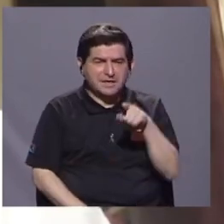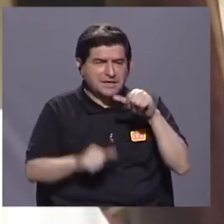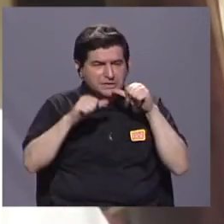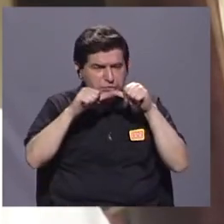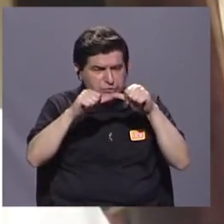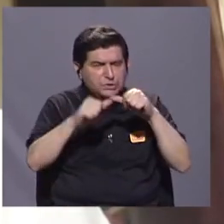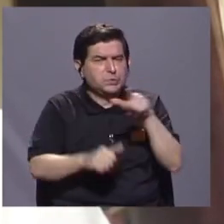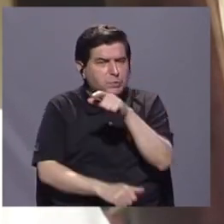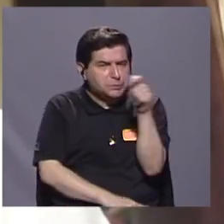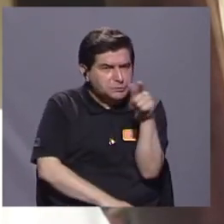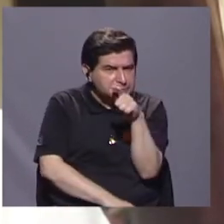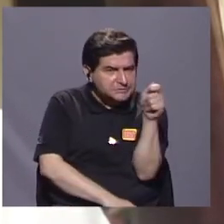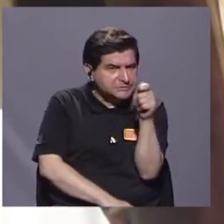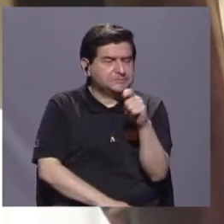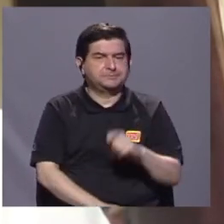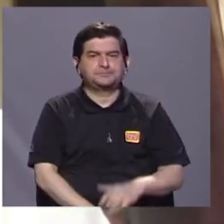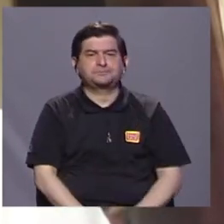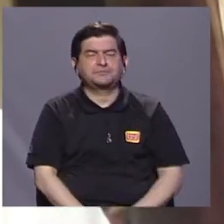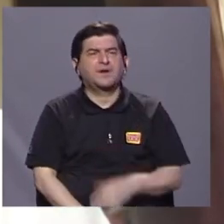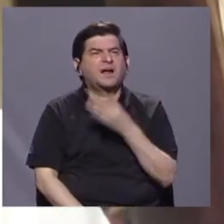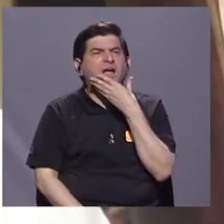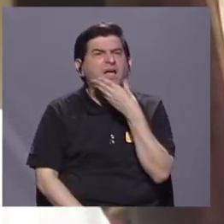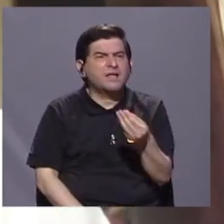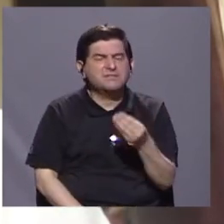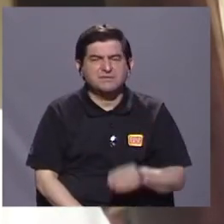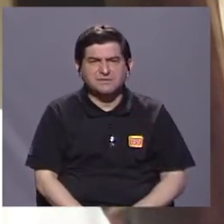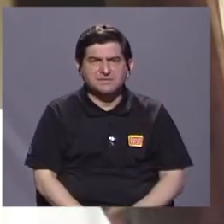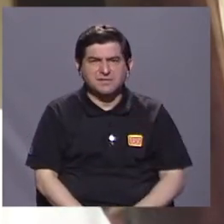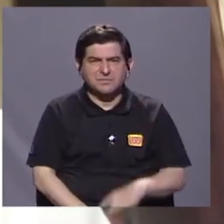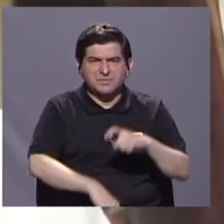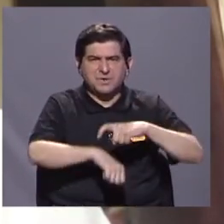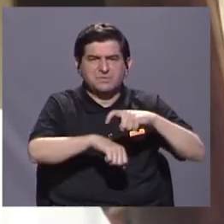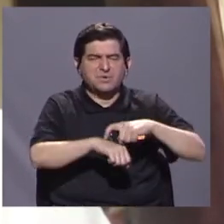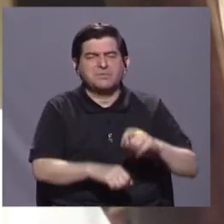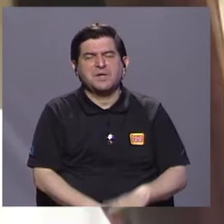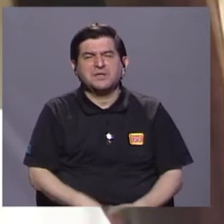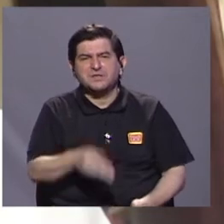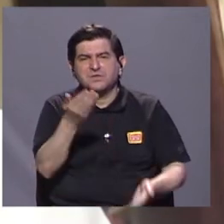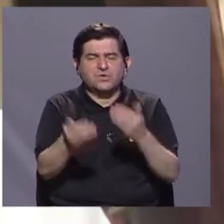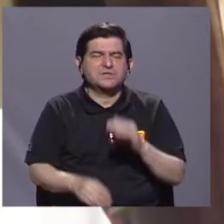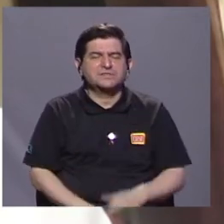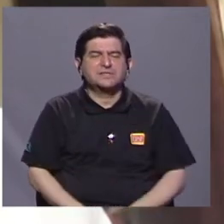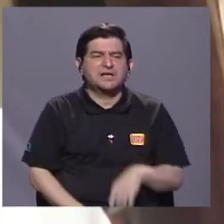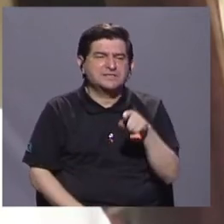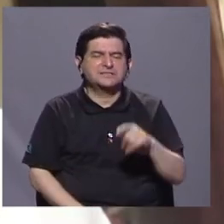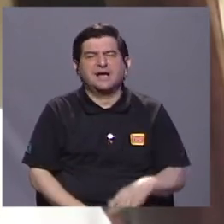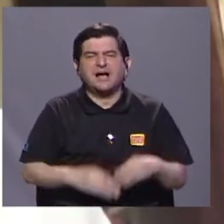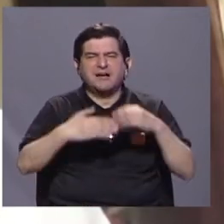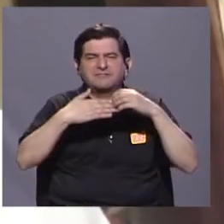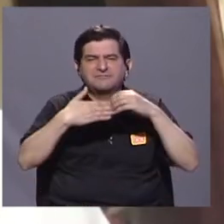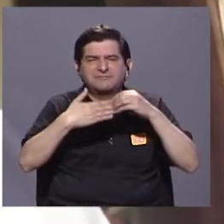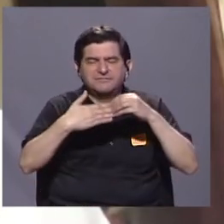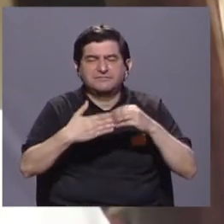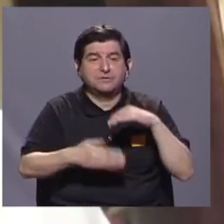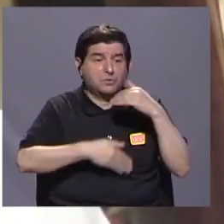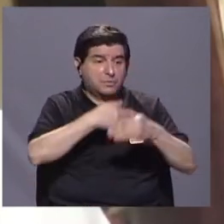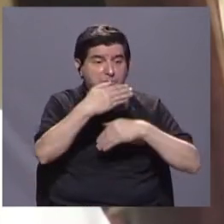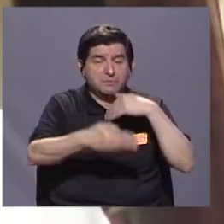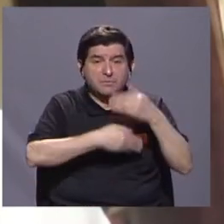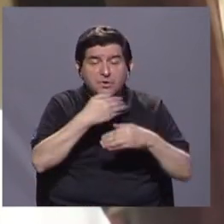meses. En diciembre se empezaron a relajar o a soltar medidas, se empezó a reactivar todos los procesos